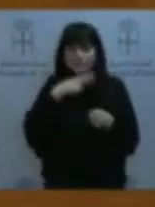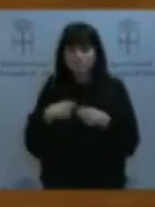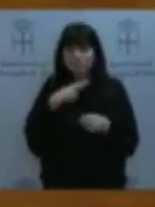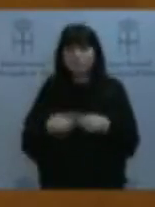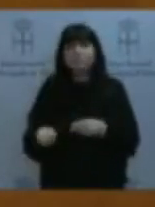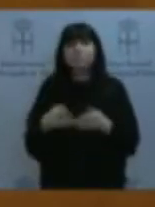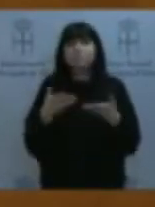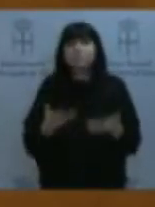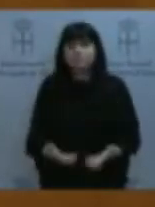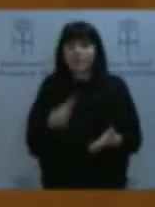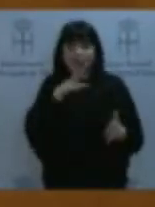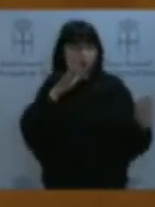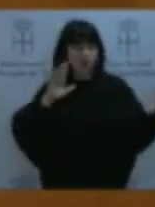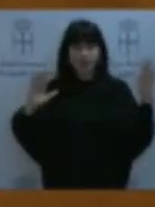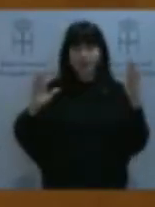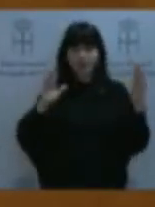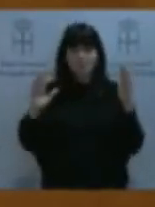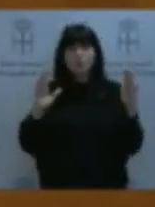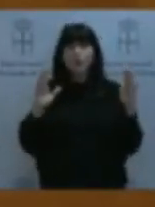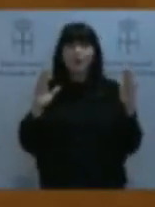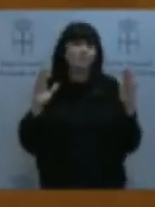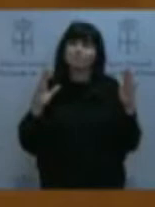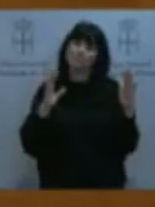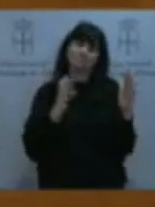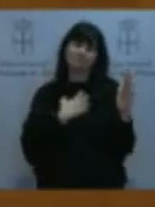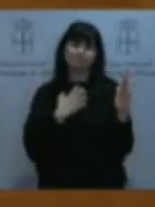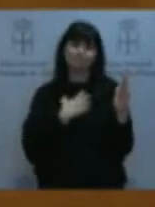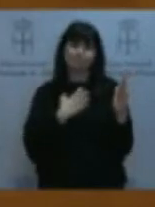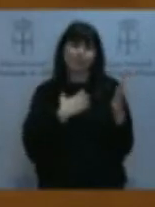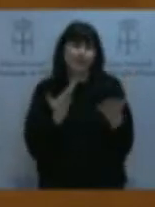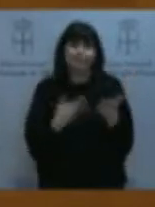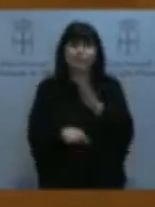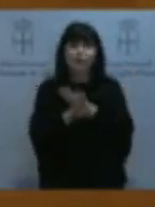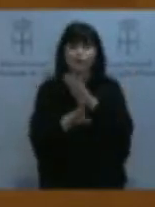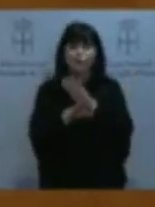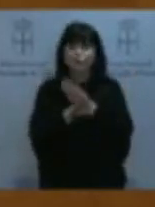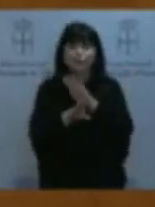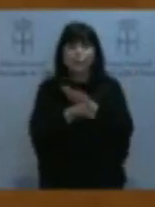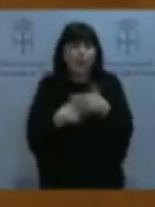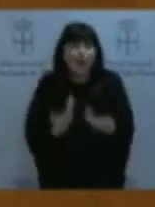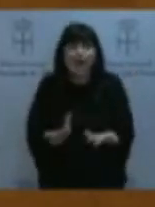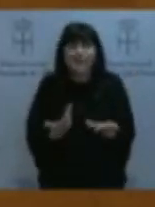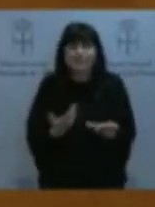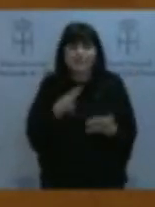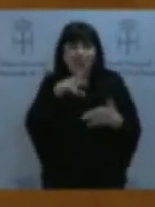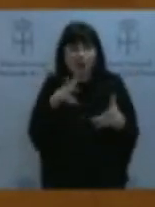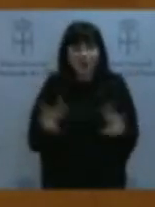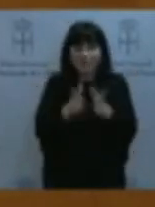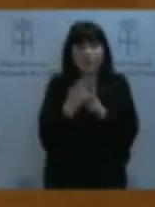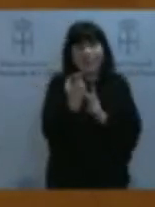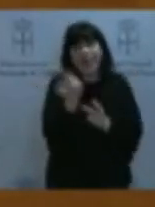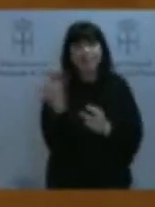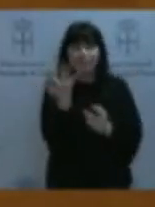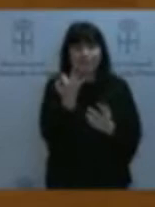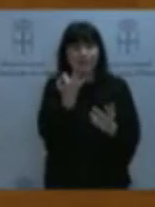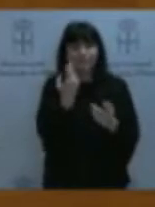pueden mantener, no se pueden eludir los cambios que hoy día la sociedad demanda. Somos conscientes de que los engranajes